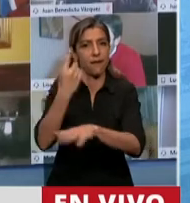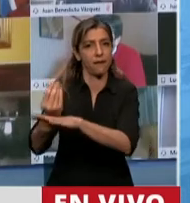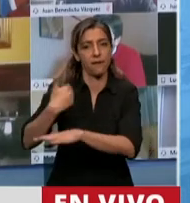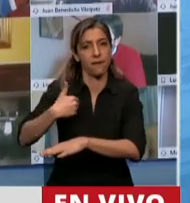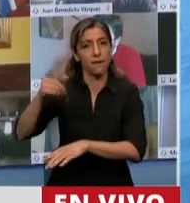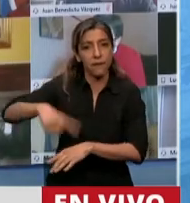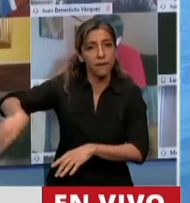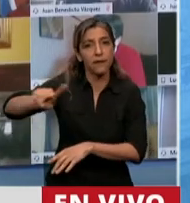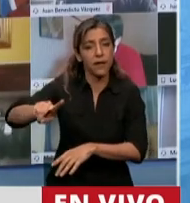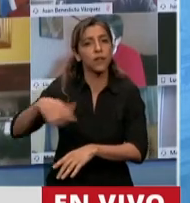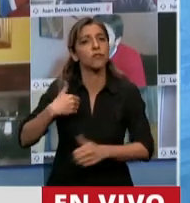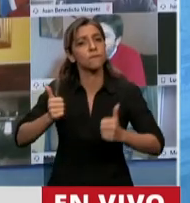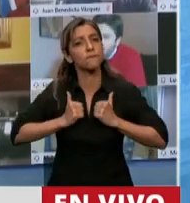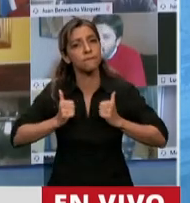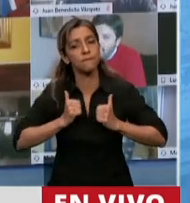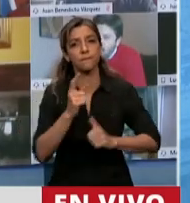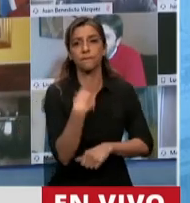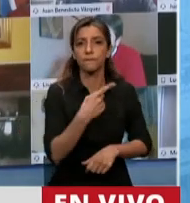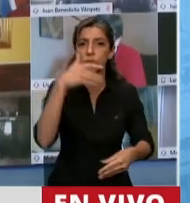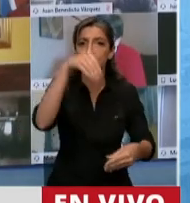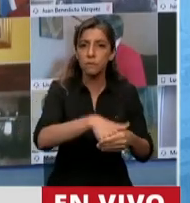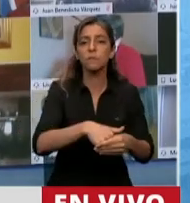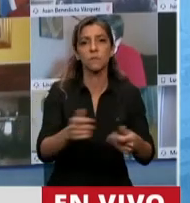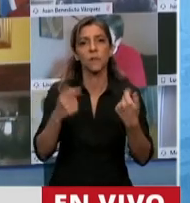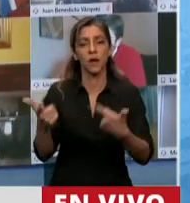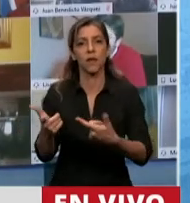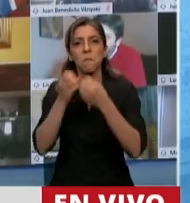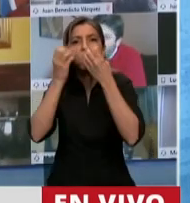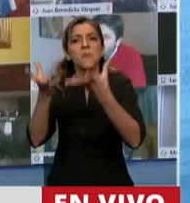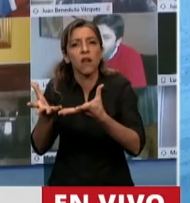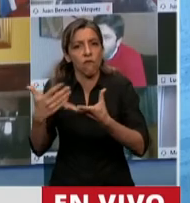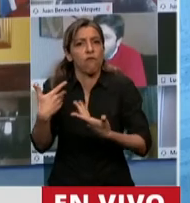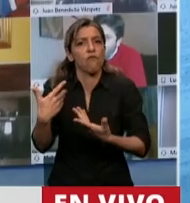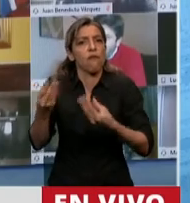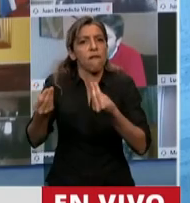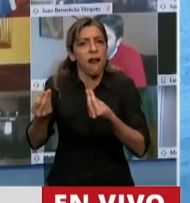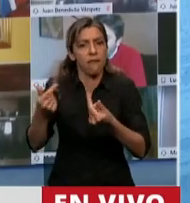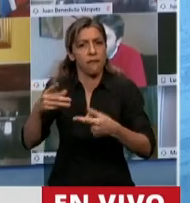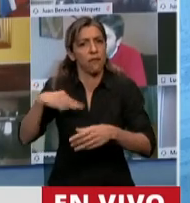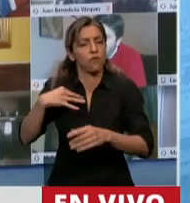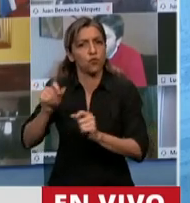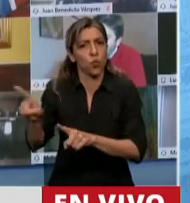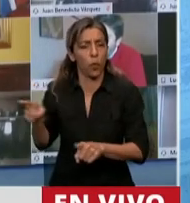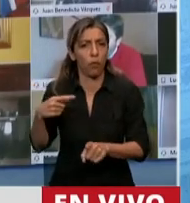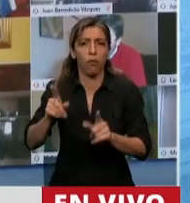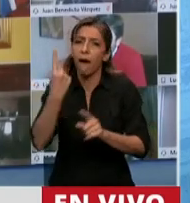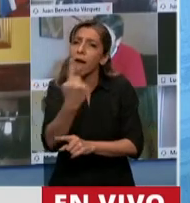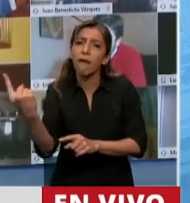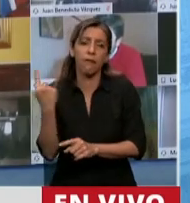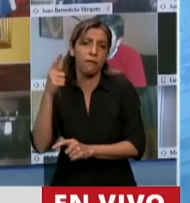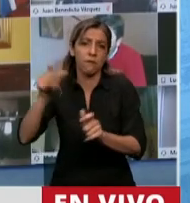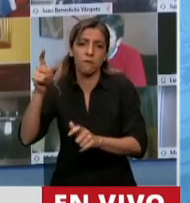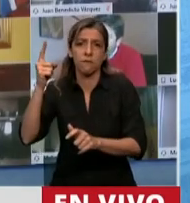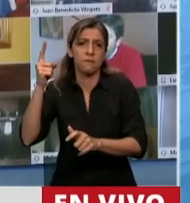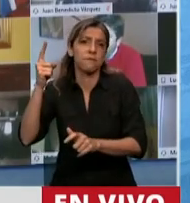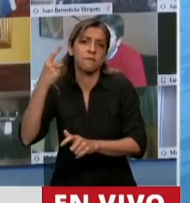para mejorar las condiciones de todos y todas las argentinas. Les voy a pedir, por favor, que